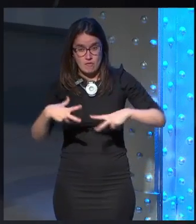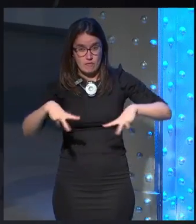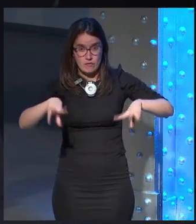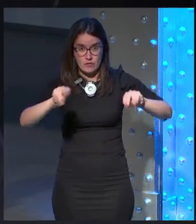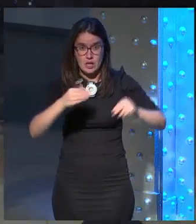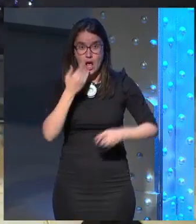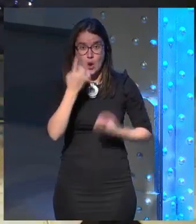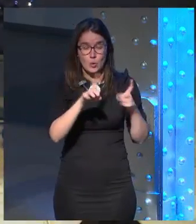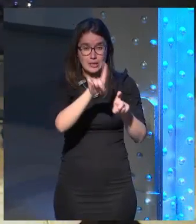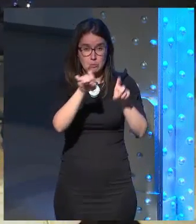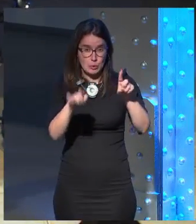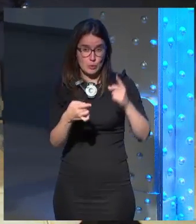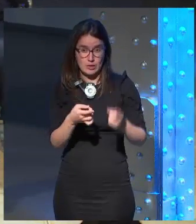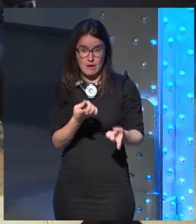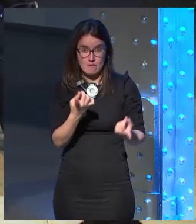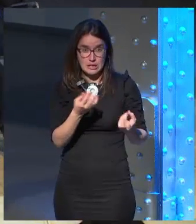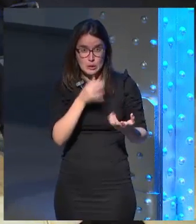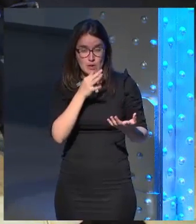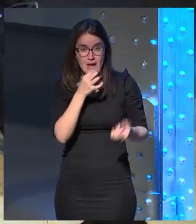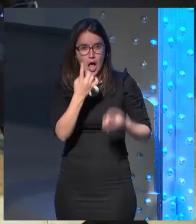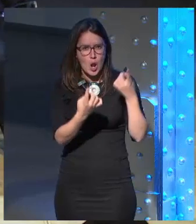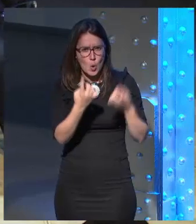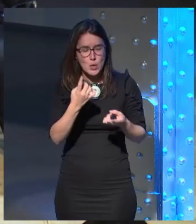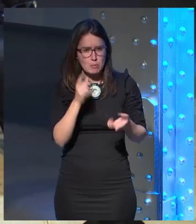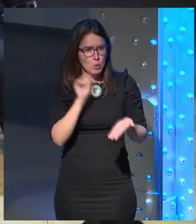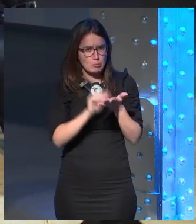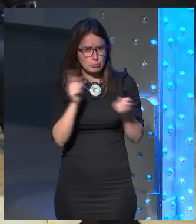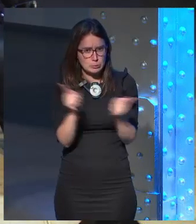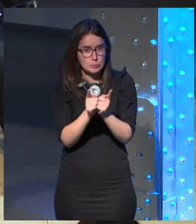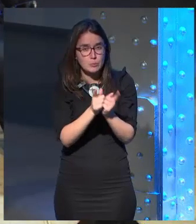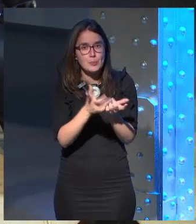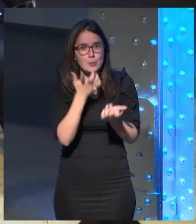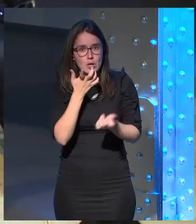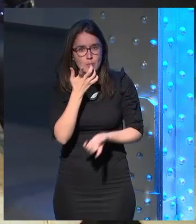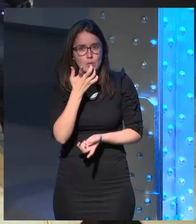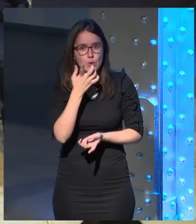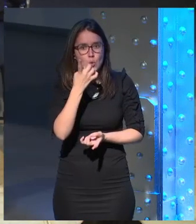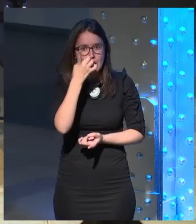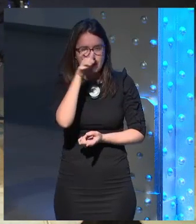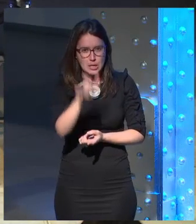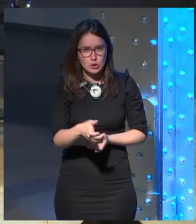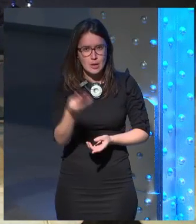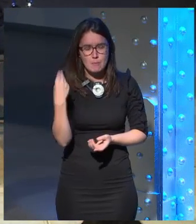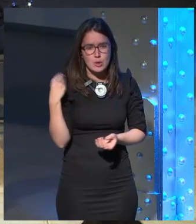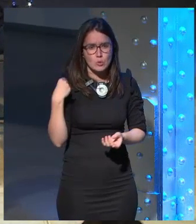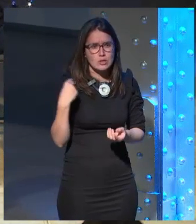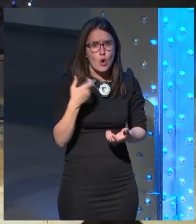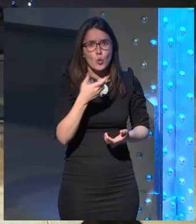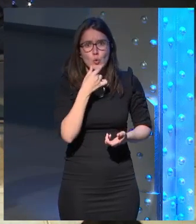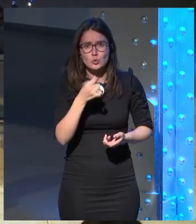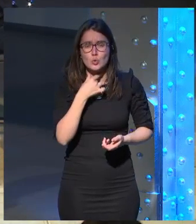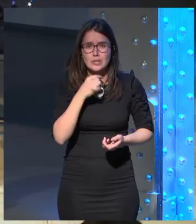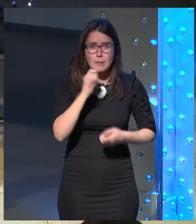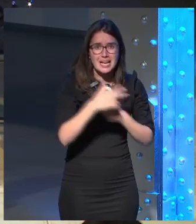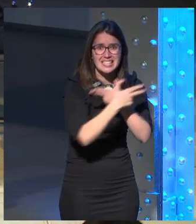Hay algunas preguntas que se han quedado en el tintero y algunas son muy rápidas. Por ejemplo, alguien de la audiencia nos pregunta, ¿es usted más de Star Wars o de Star